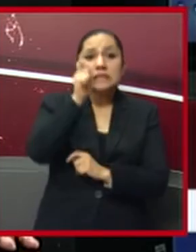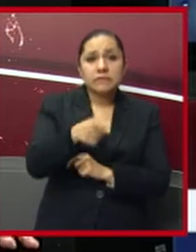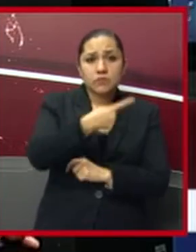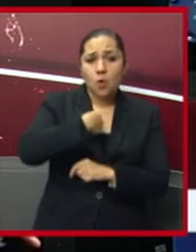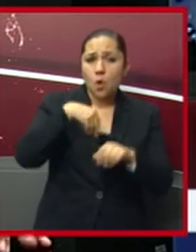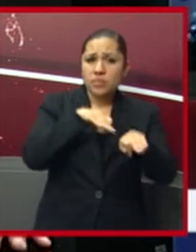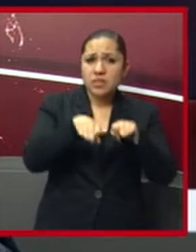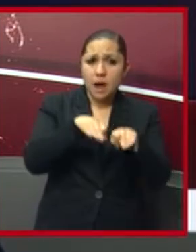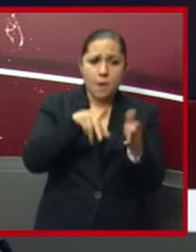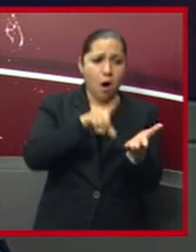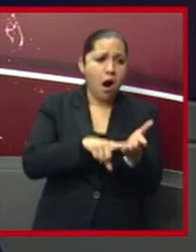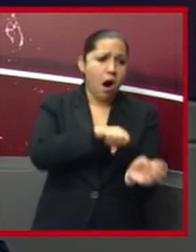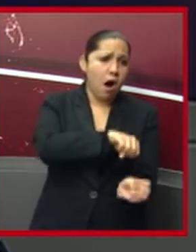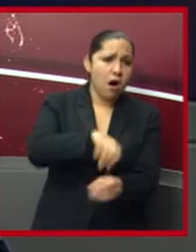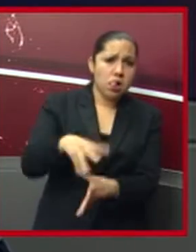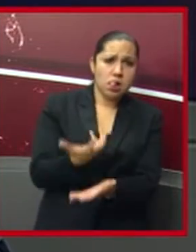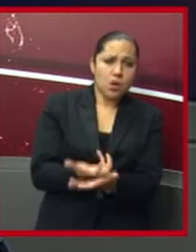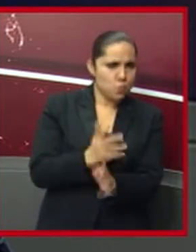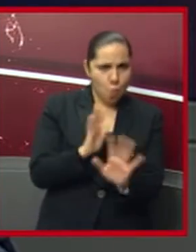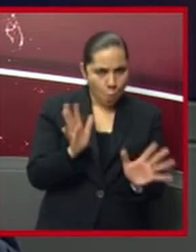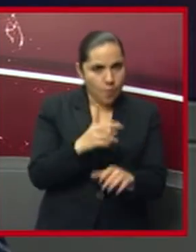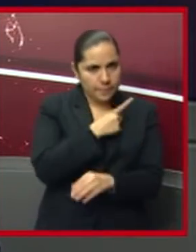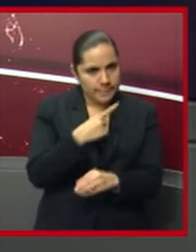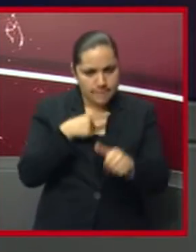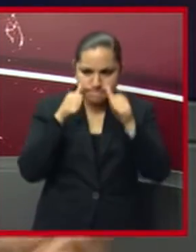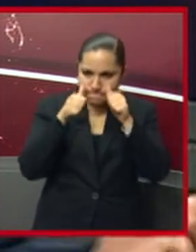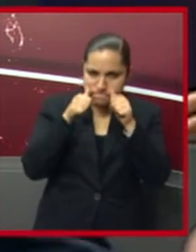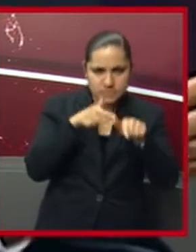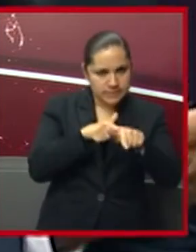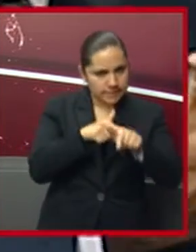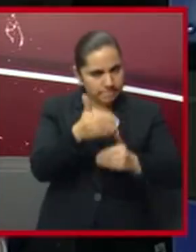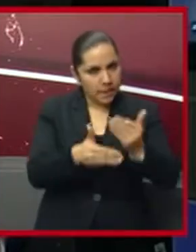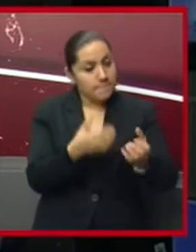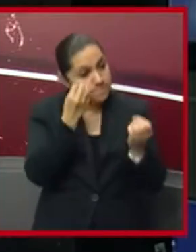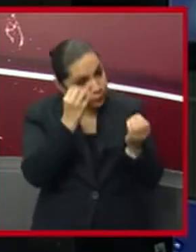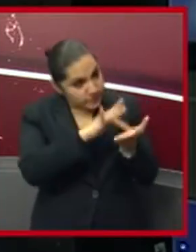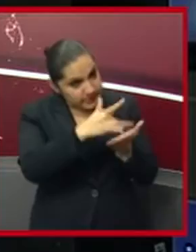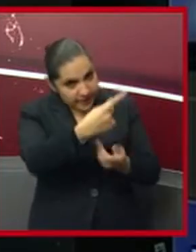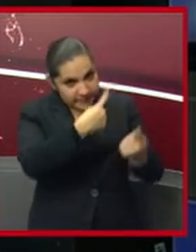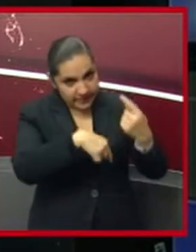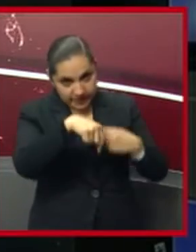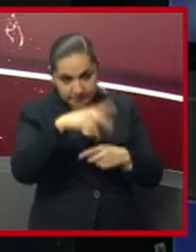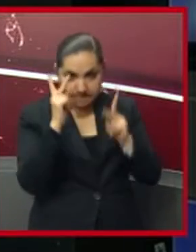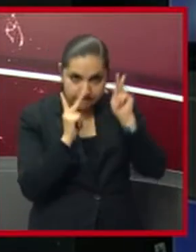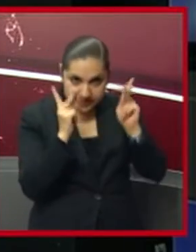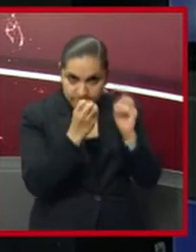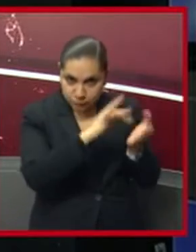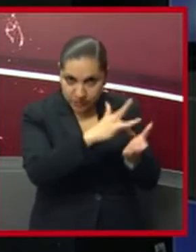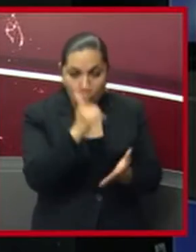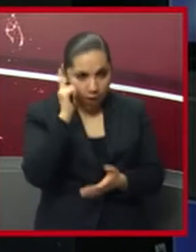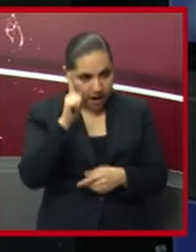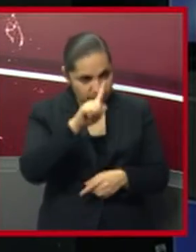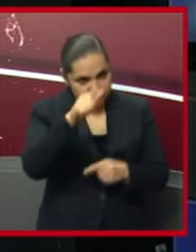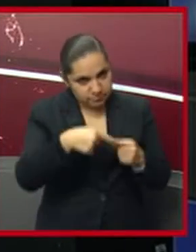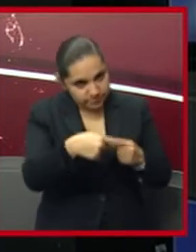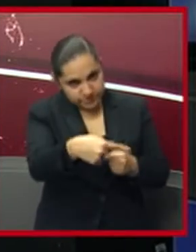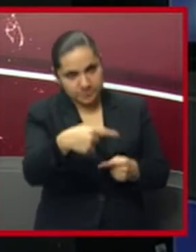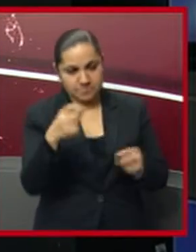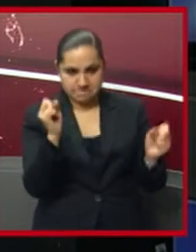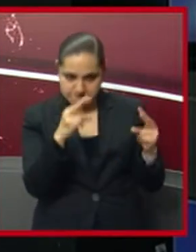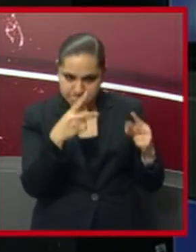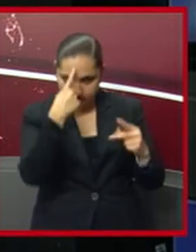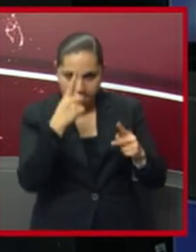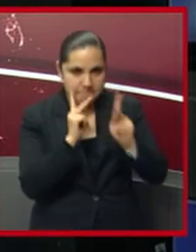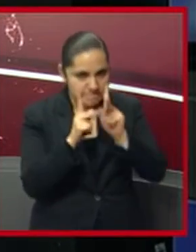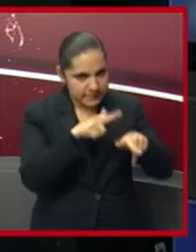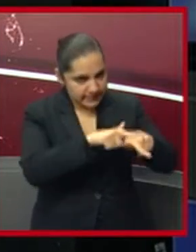legislativas. Eso es importante. Continuaremos haciéndolas. Diputado Romo, muchísimas gracias por habernos visitado aquí en el estudio. Espero volverlo a encontrar por acá. Muchas gracias. Que nos siga platicando.